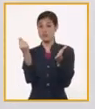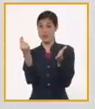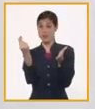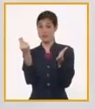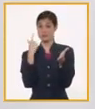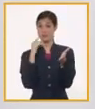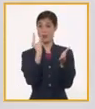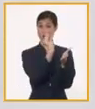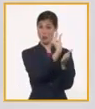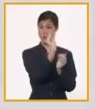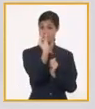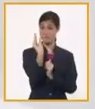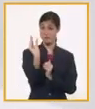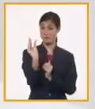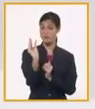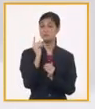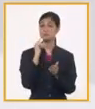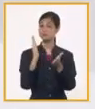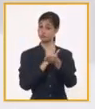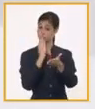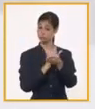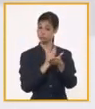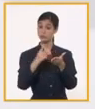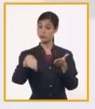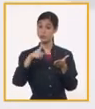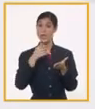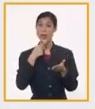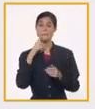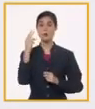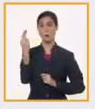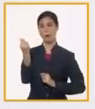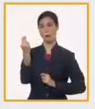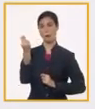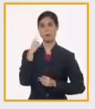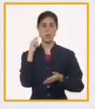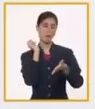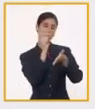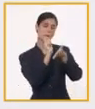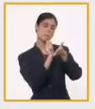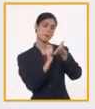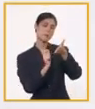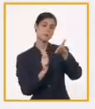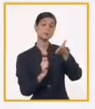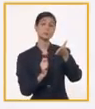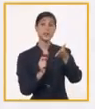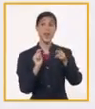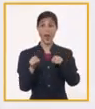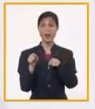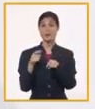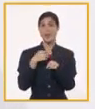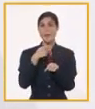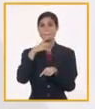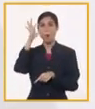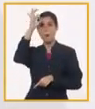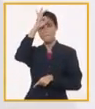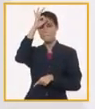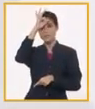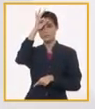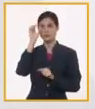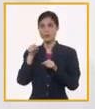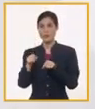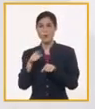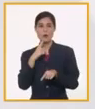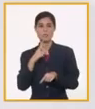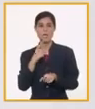pueblo. Llevaba todo lo que los datos económicos, eso, porque había inspectores de finanzas, ¿no?, que eran unos ladrones, iban